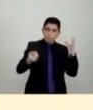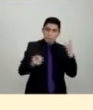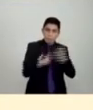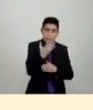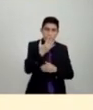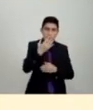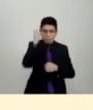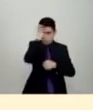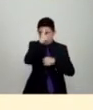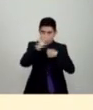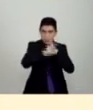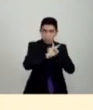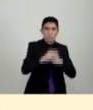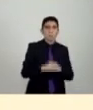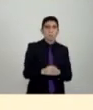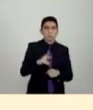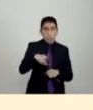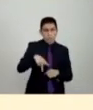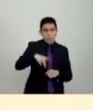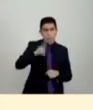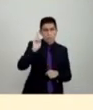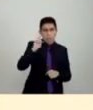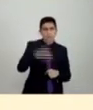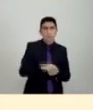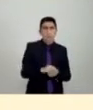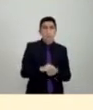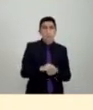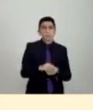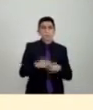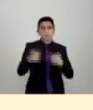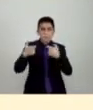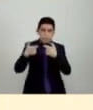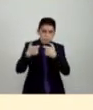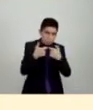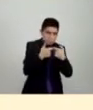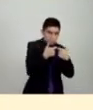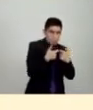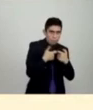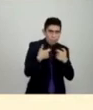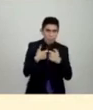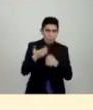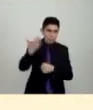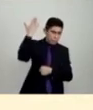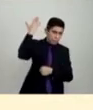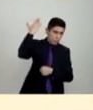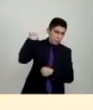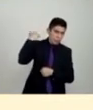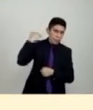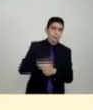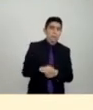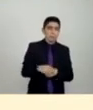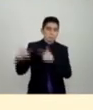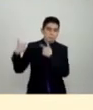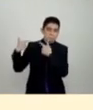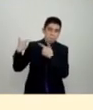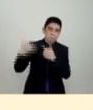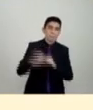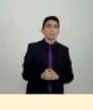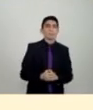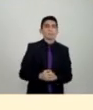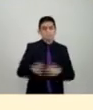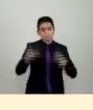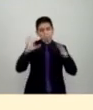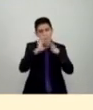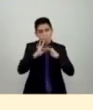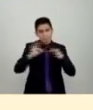Europa. Pero es una operación mercantil sostenida por el inmenso talento de esa generación. Entonces, explicar